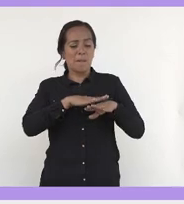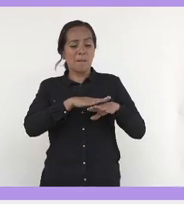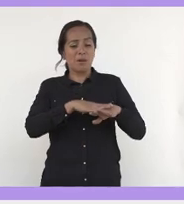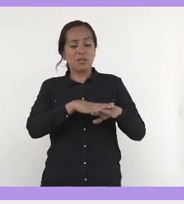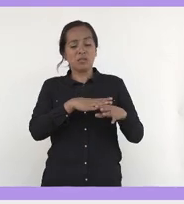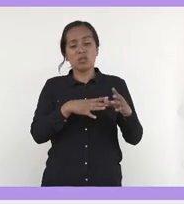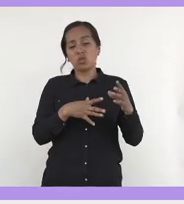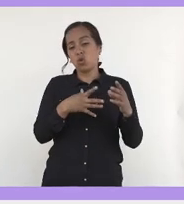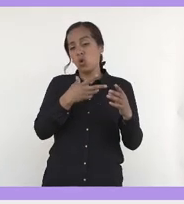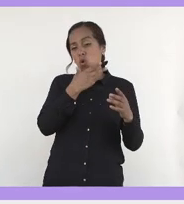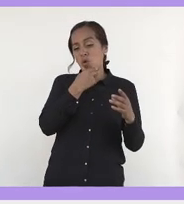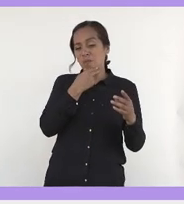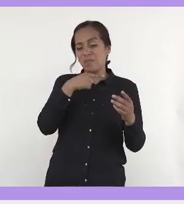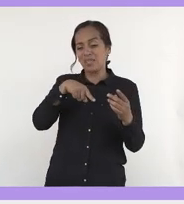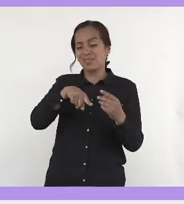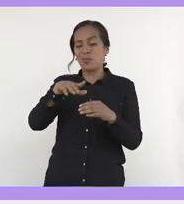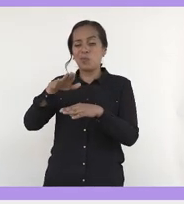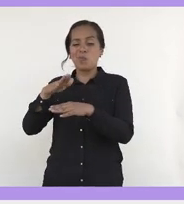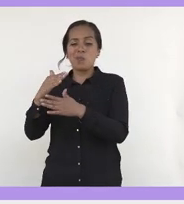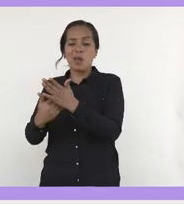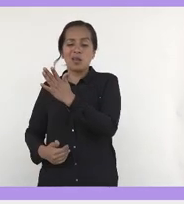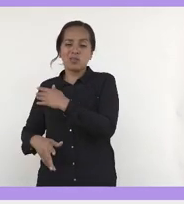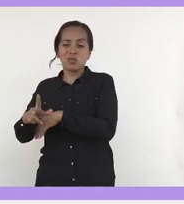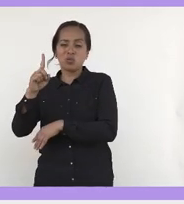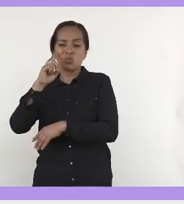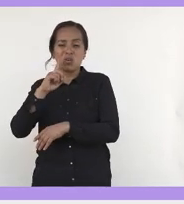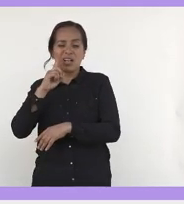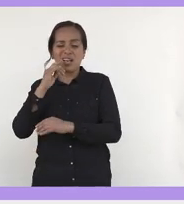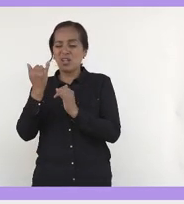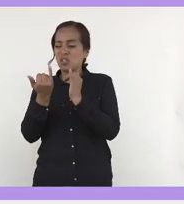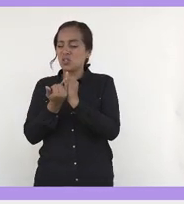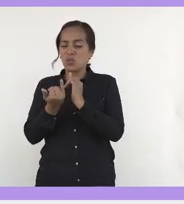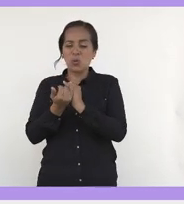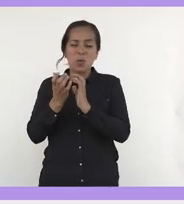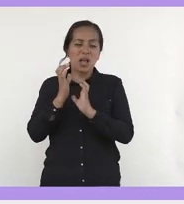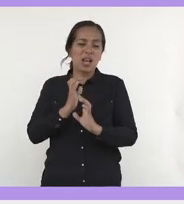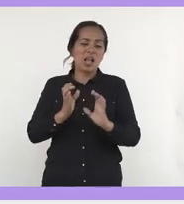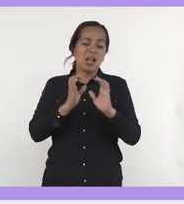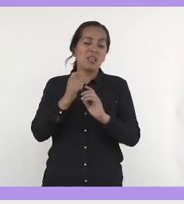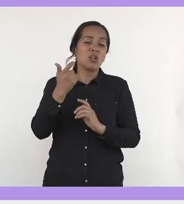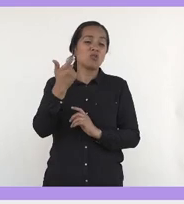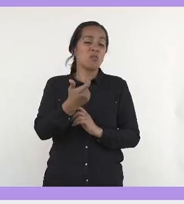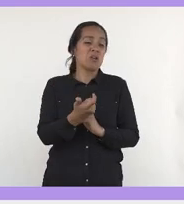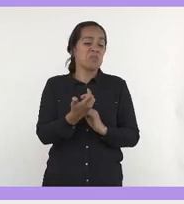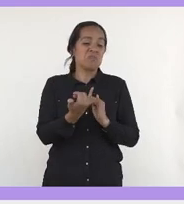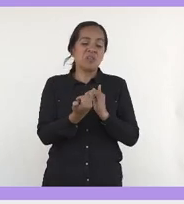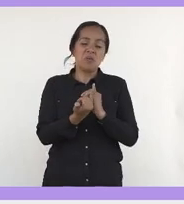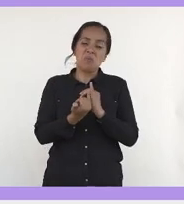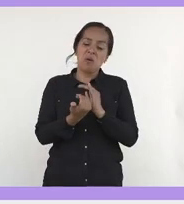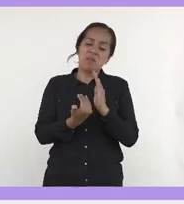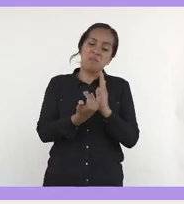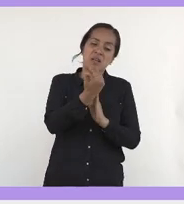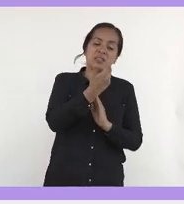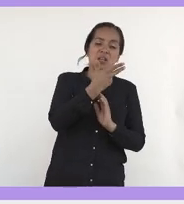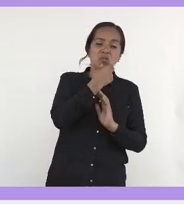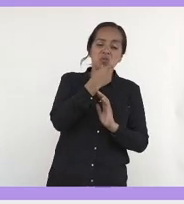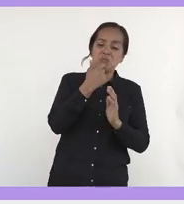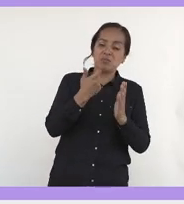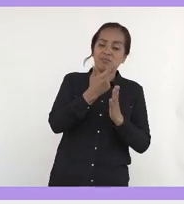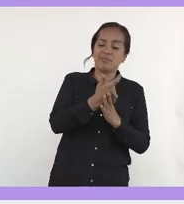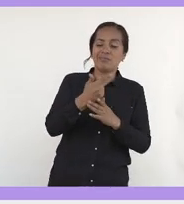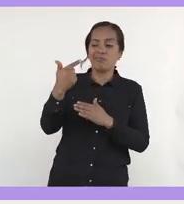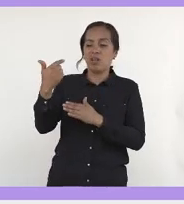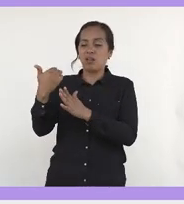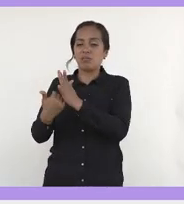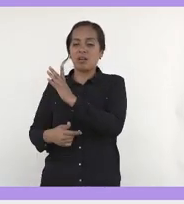que mujeres por supuesto así como la industria de la música y en muchos otros Los sueldos y tacatuitas Exacto Entonces pues son retos son retos